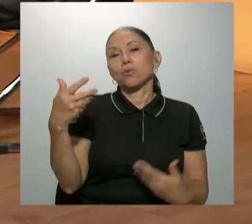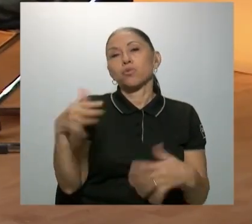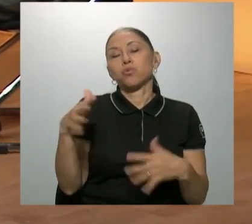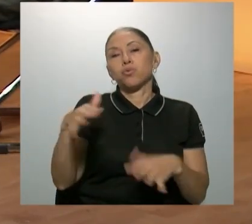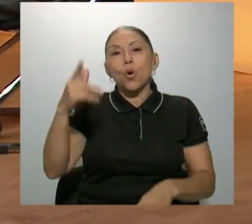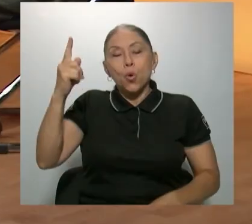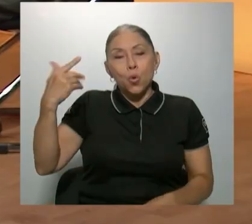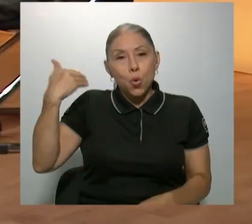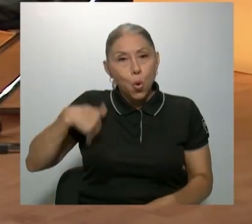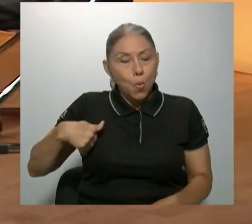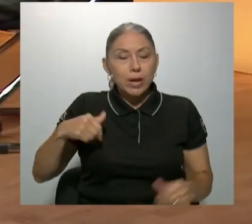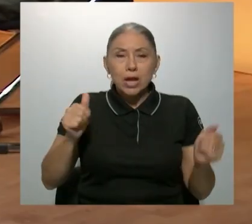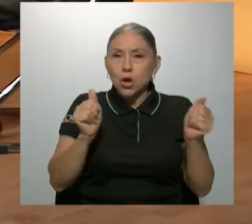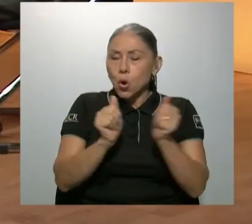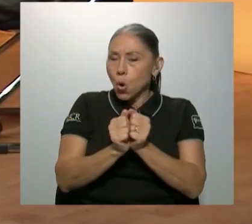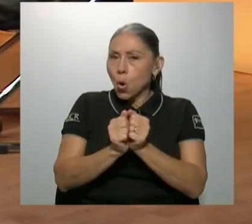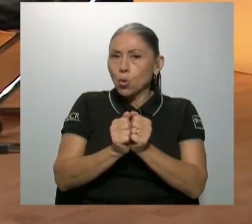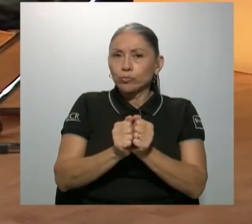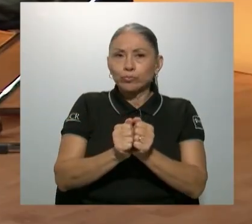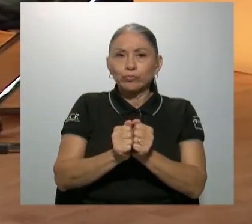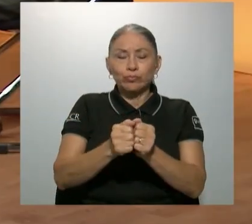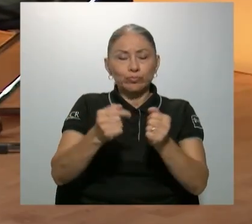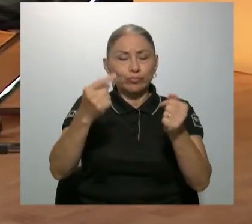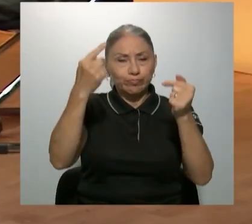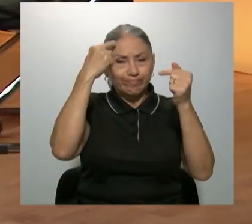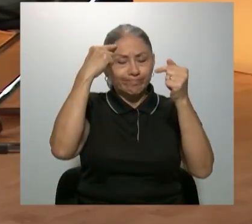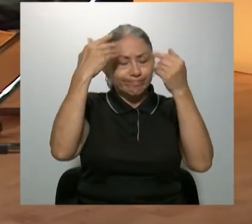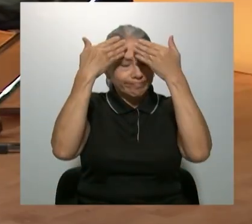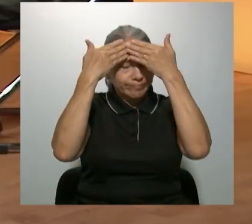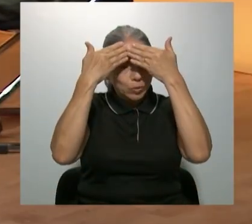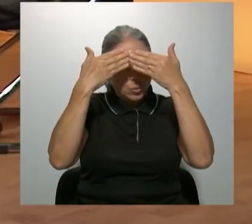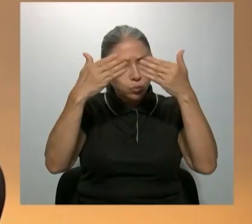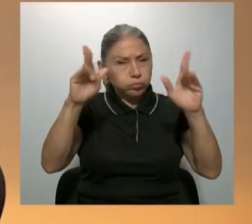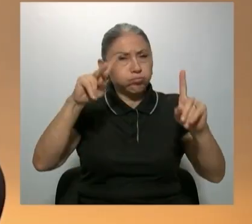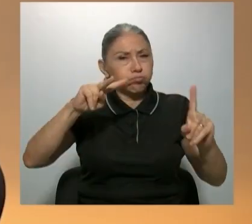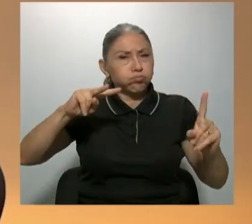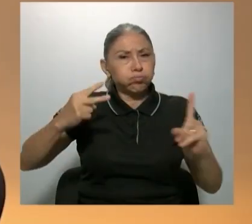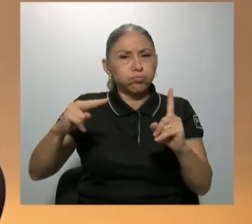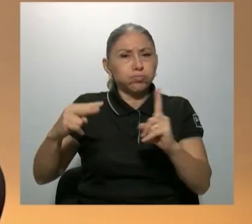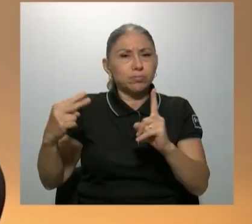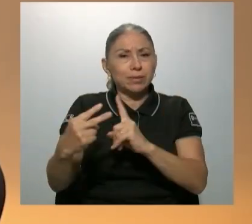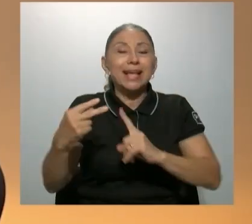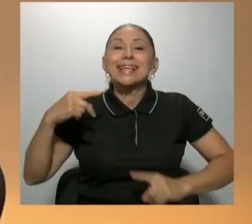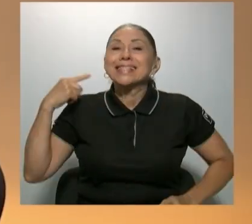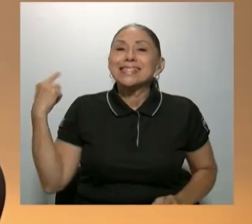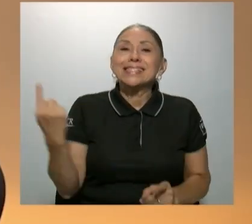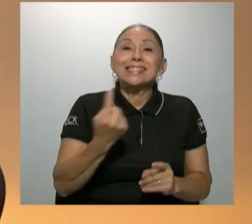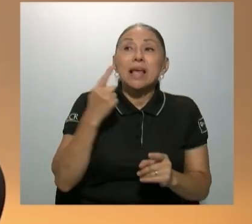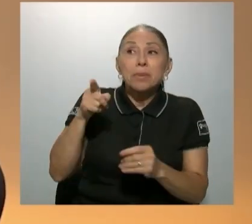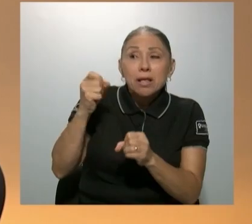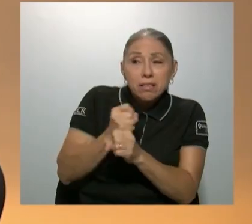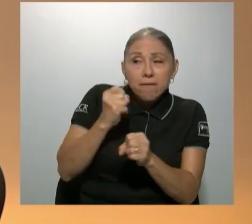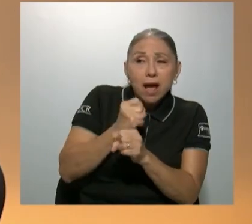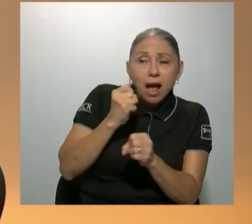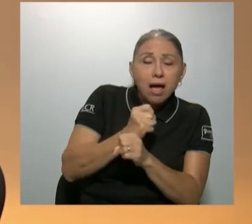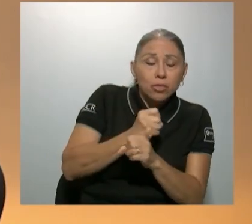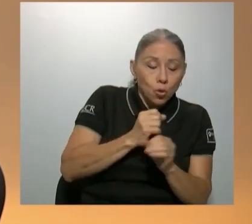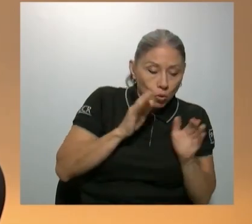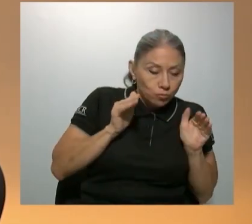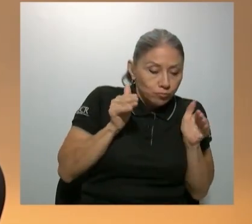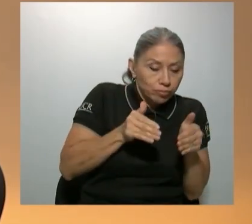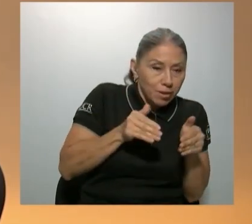una amplitud de vistas, siempre a la par de lo que estaba haciendo, estaba soñando en otras 2 o 3